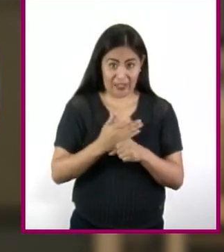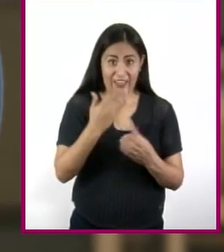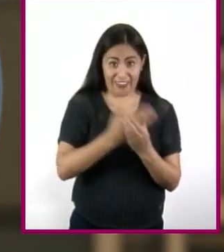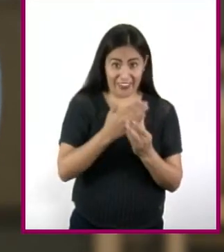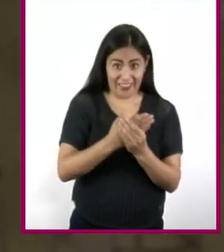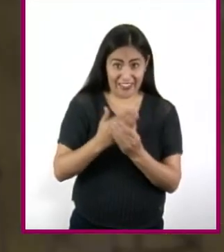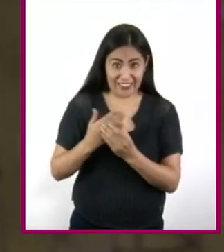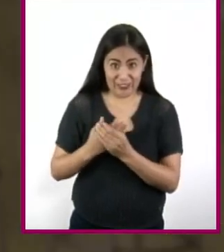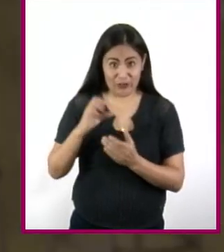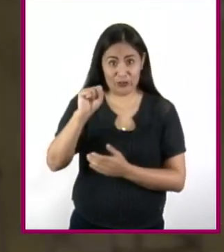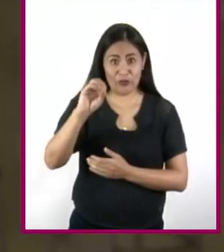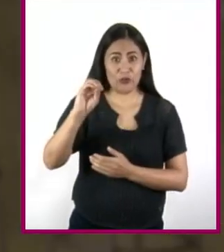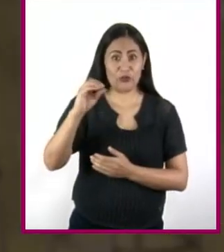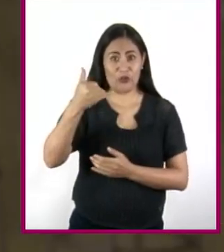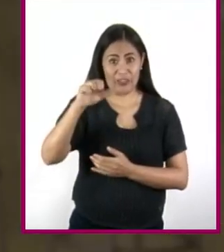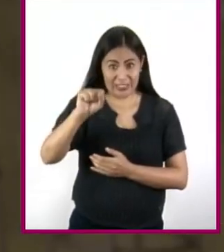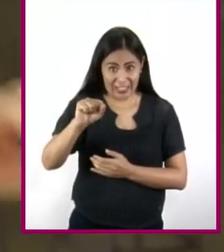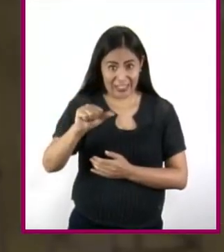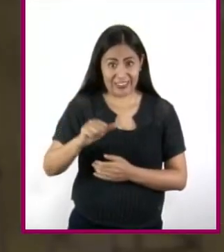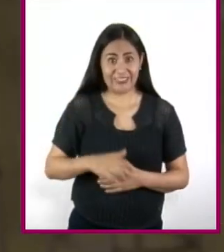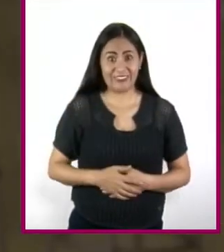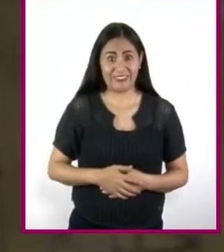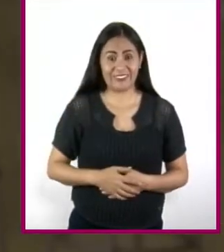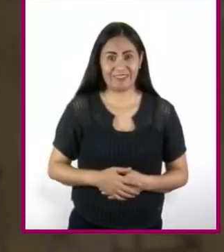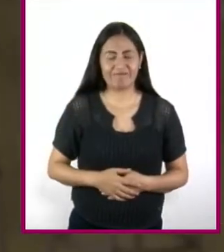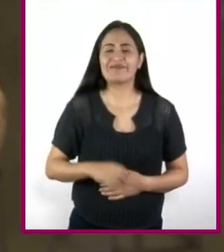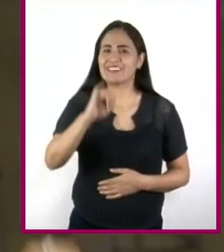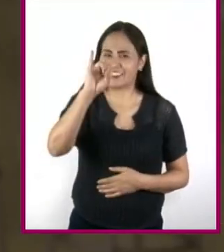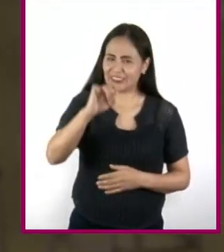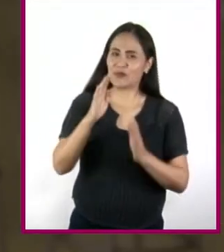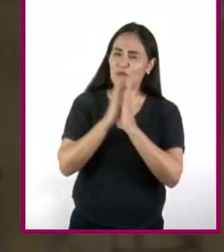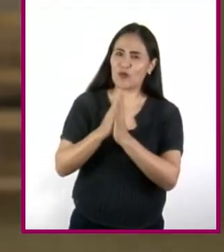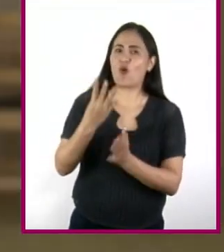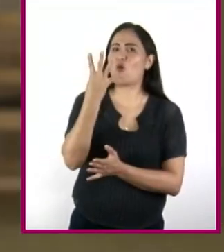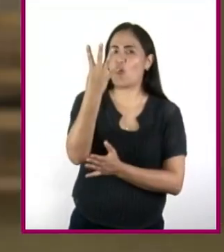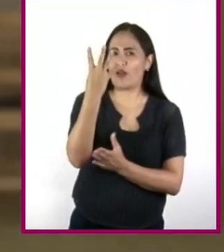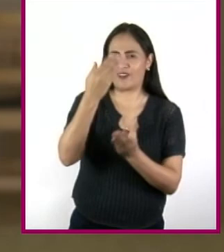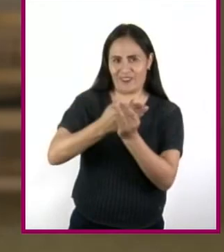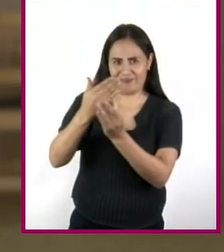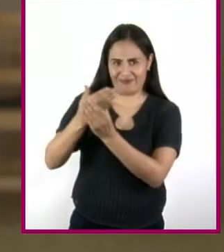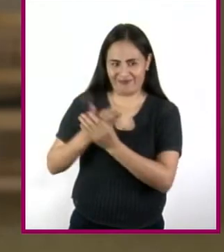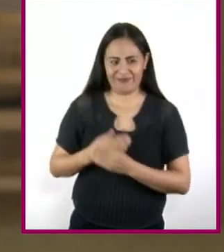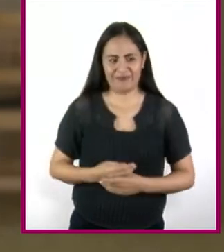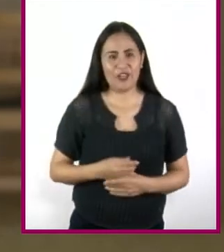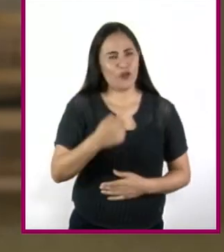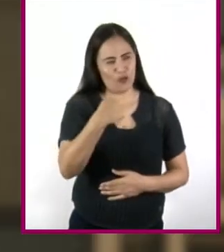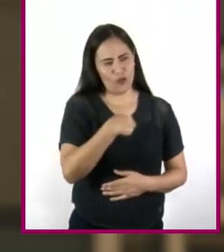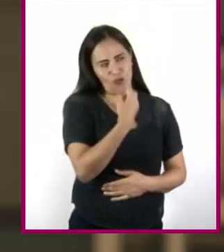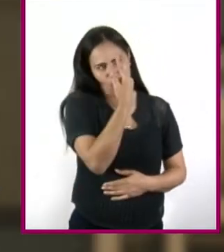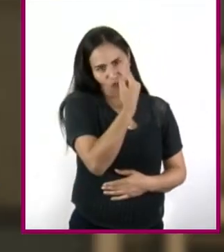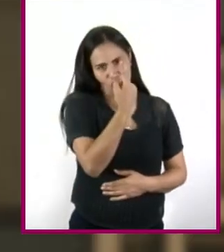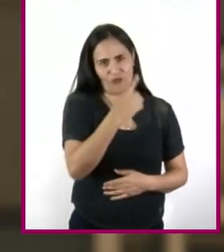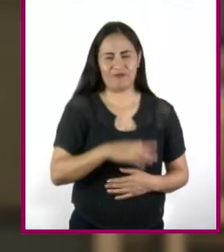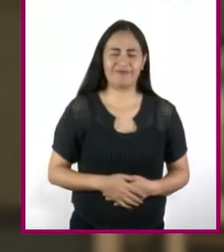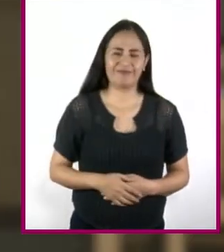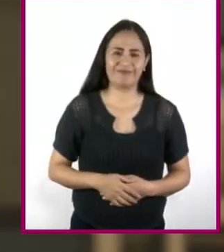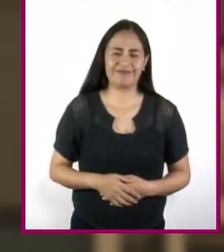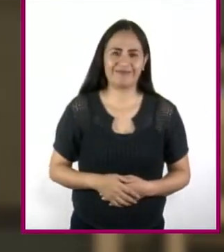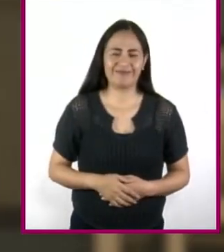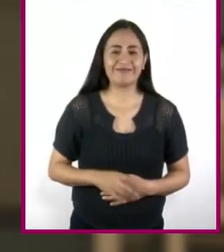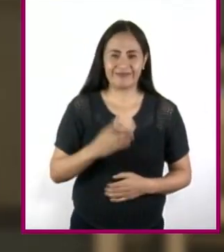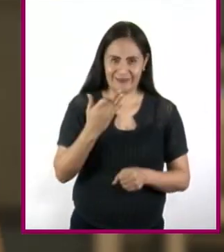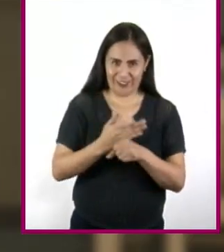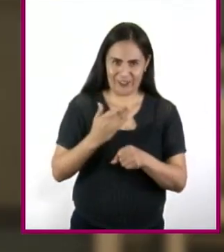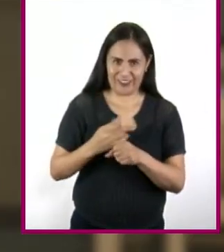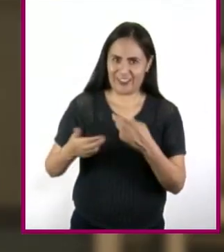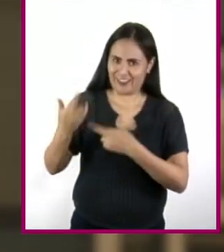pastor? Órale, Don George. Que sean 4, por favor. Solo uno, por favor. Bueno, ahorita vengo